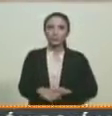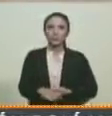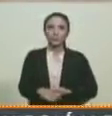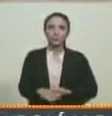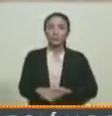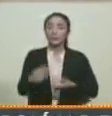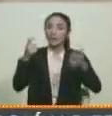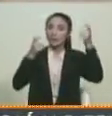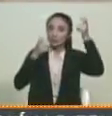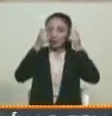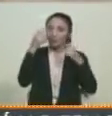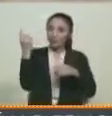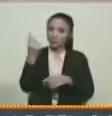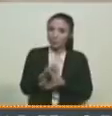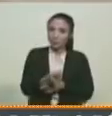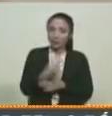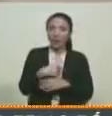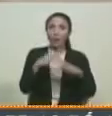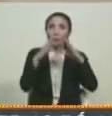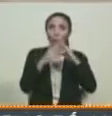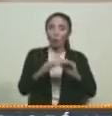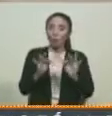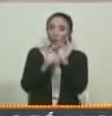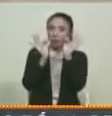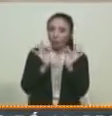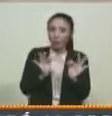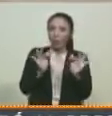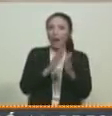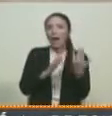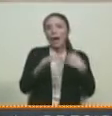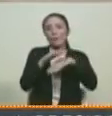establece medidas de perdón